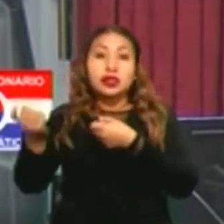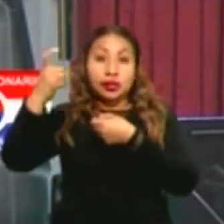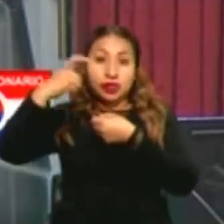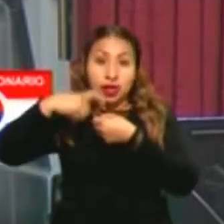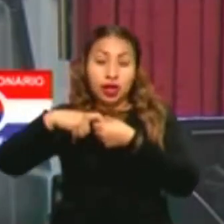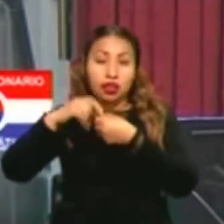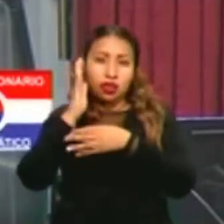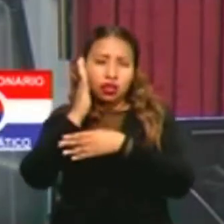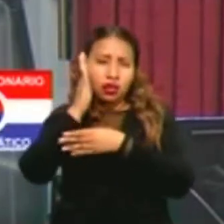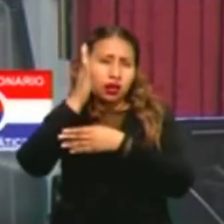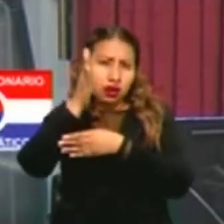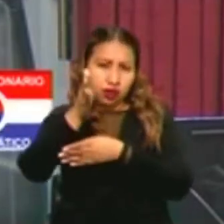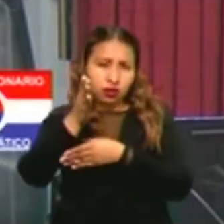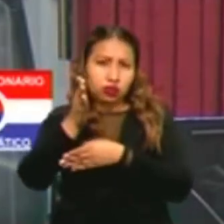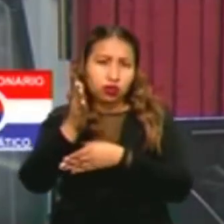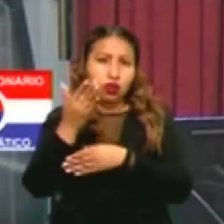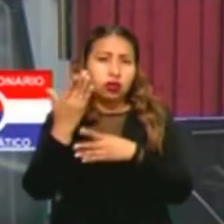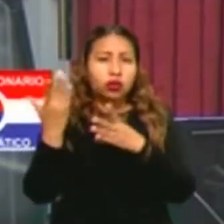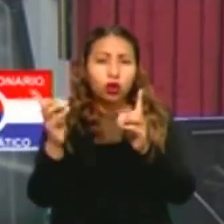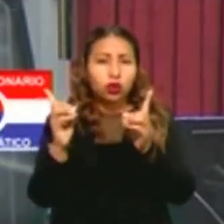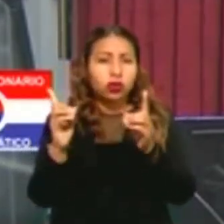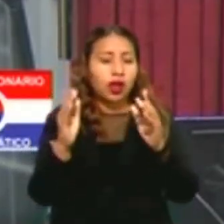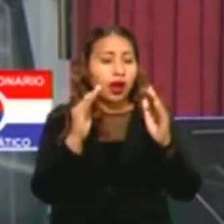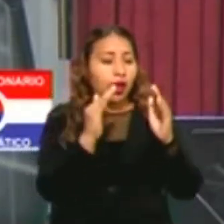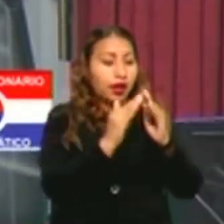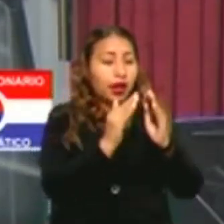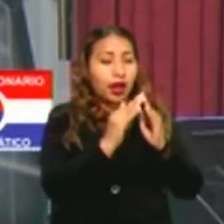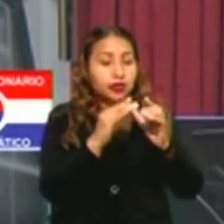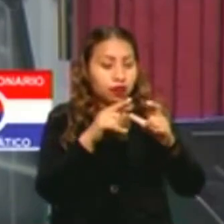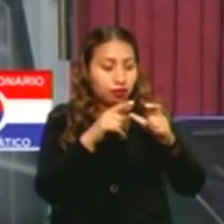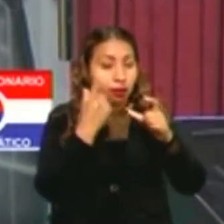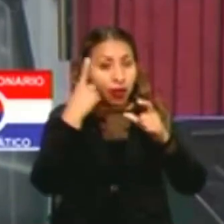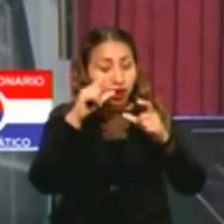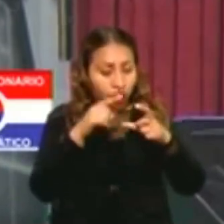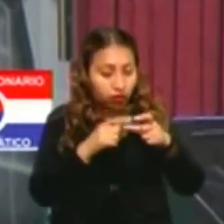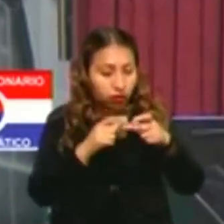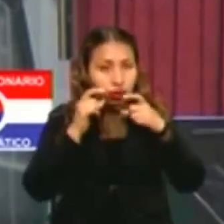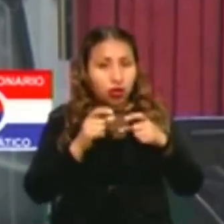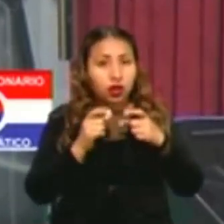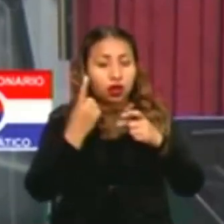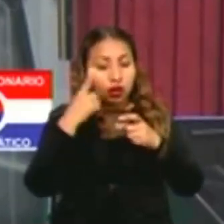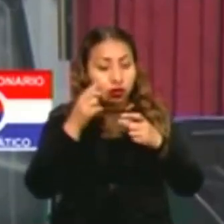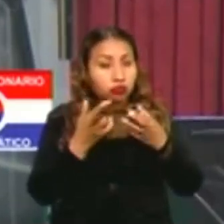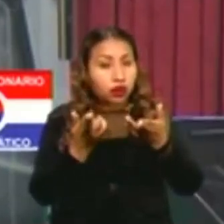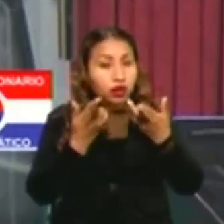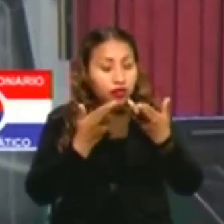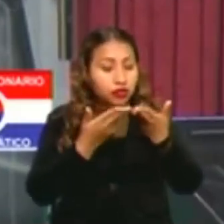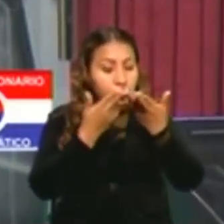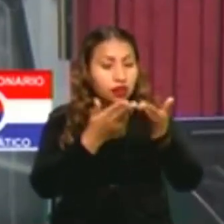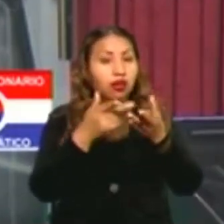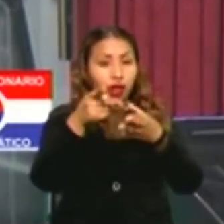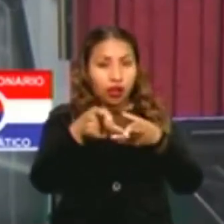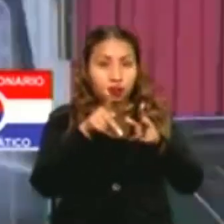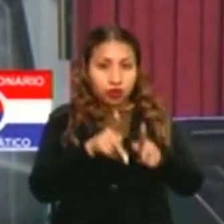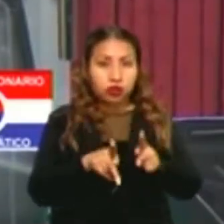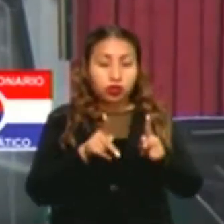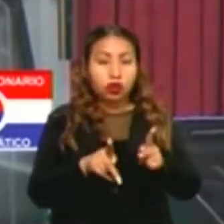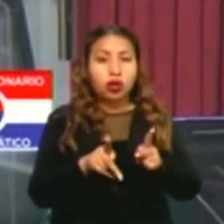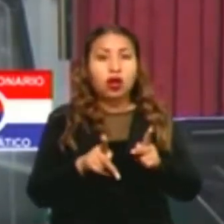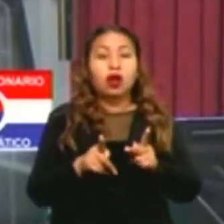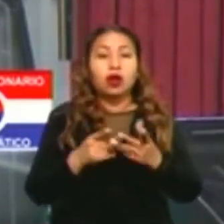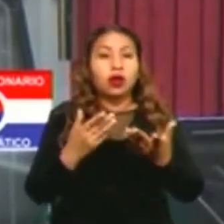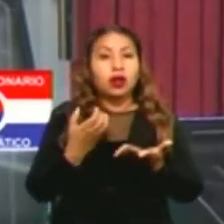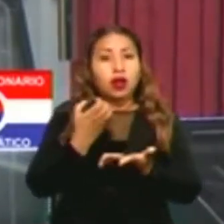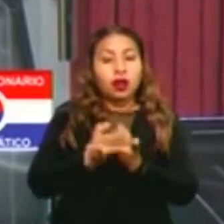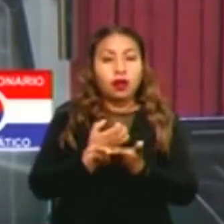iría directamente a las casas para hacer la certificación para que puedan recibir todas las equiparaciones